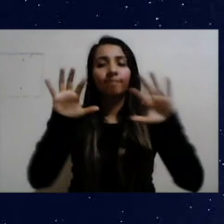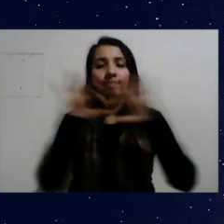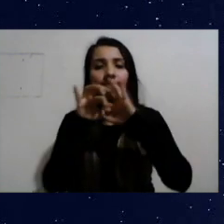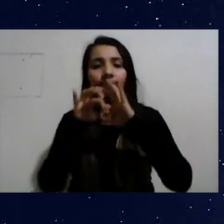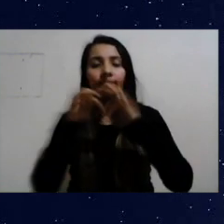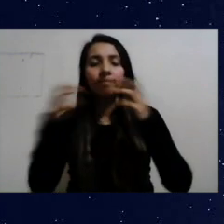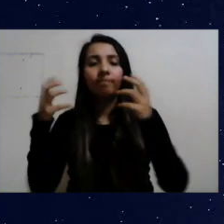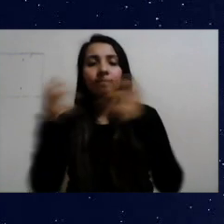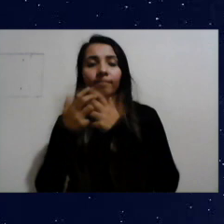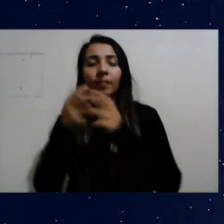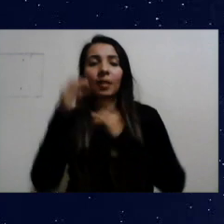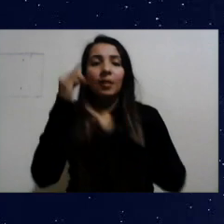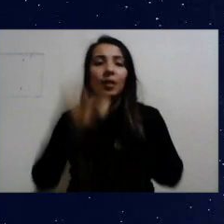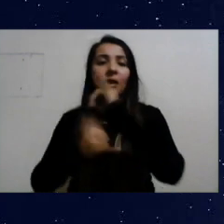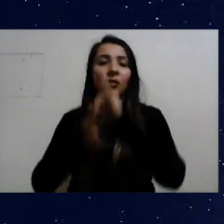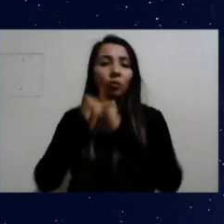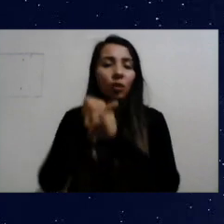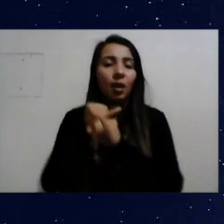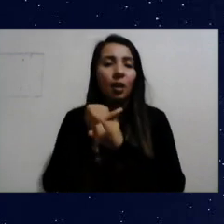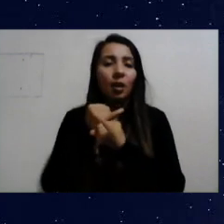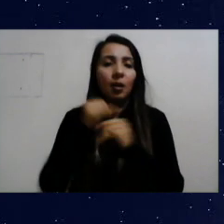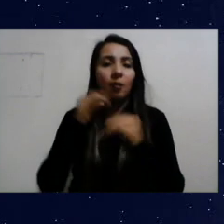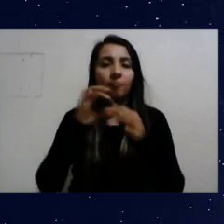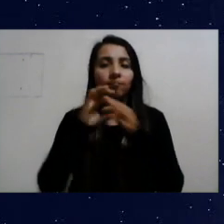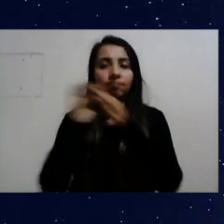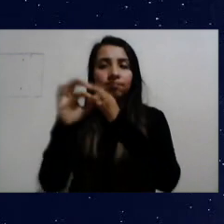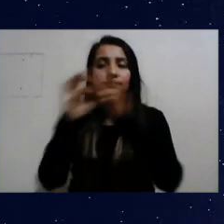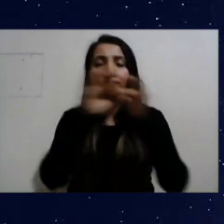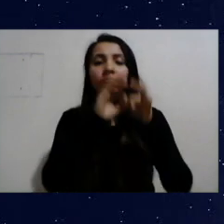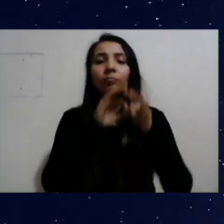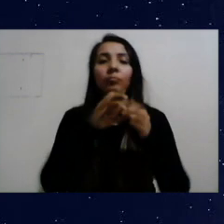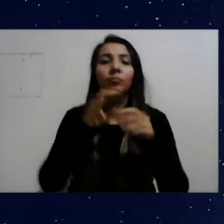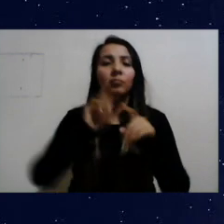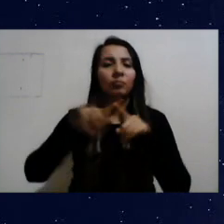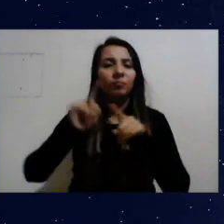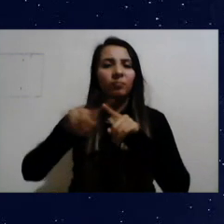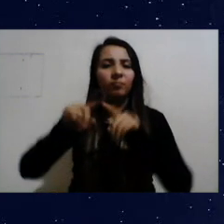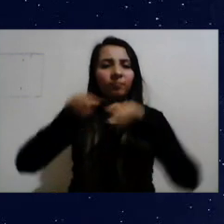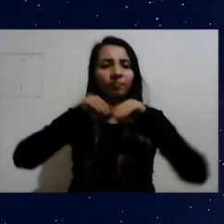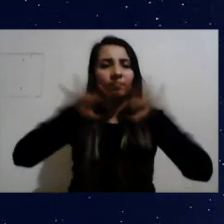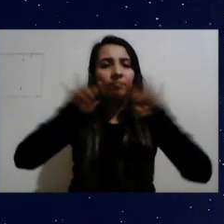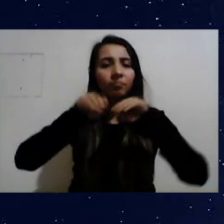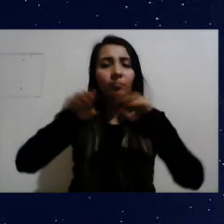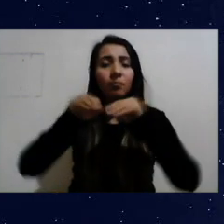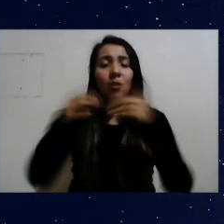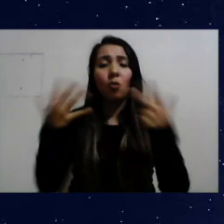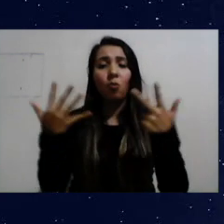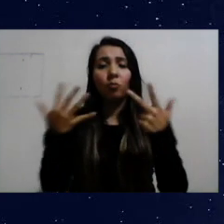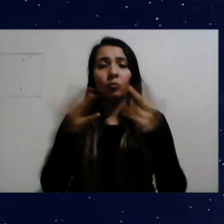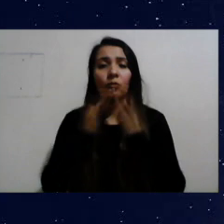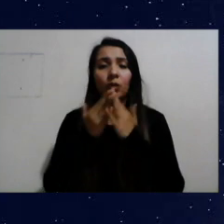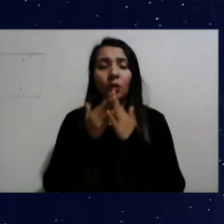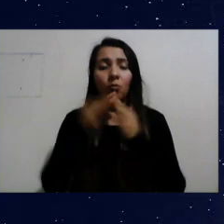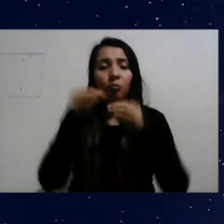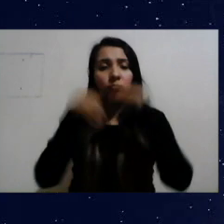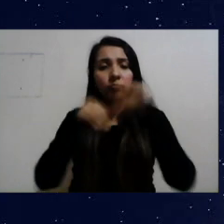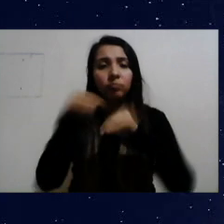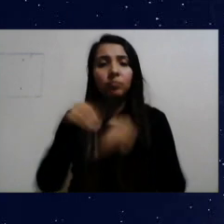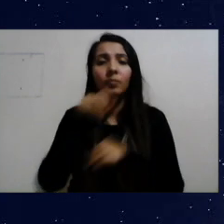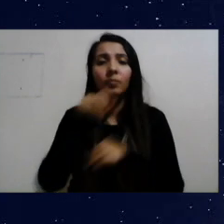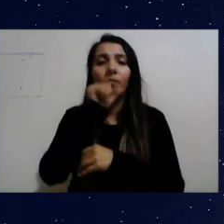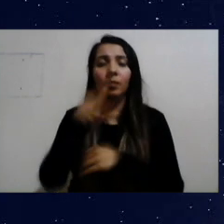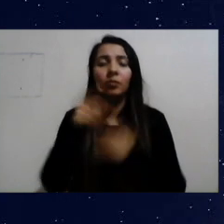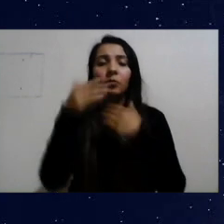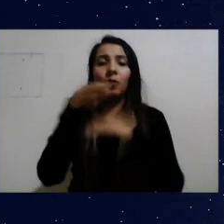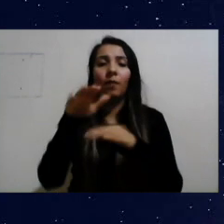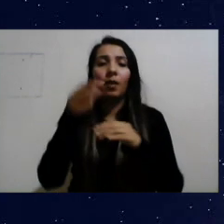internacional. Ha publicado más de 220 artículos, 2 libros y editado 8 libros, entre ellos la serie NUVA